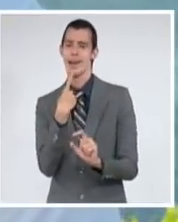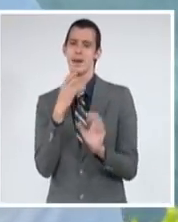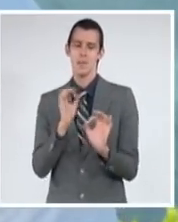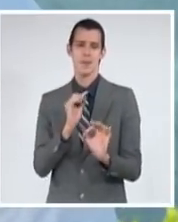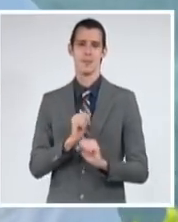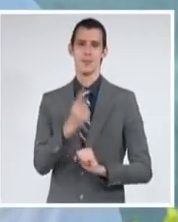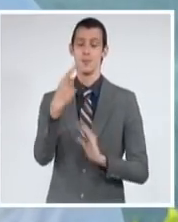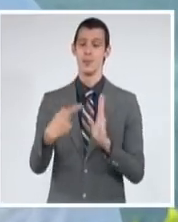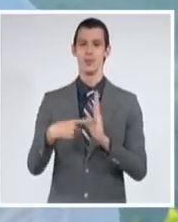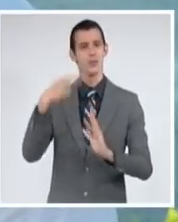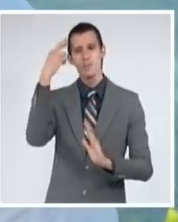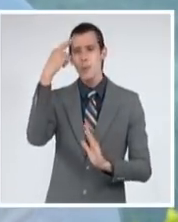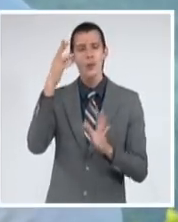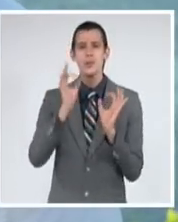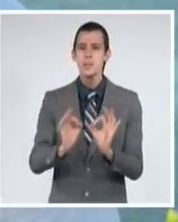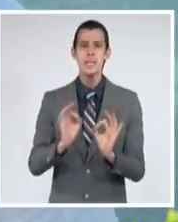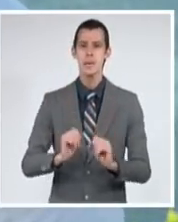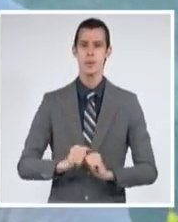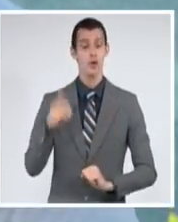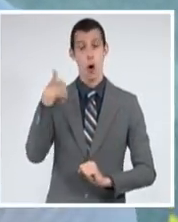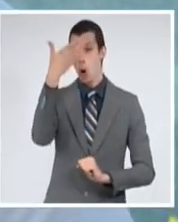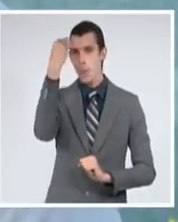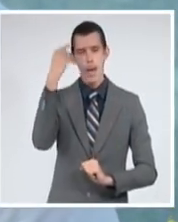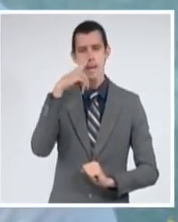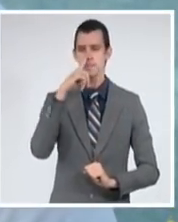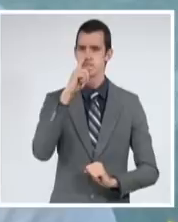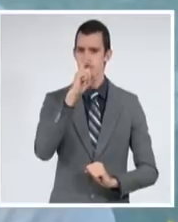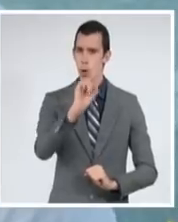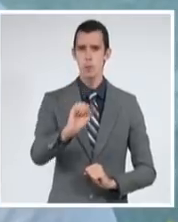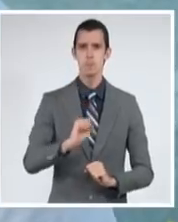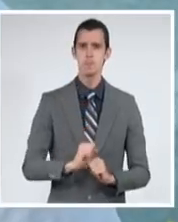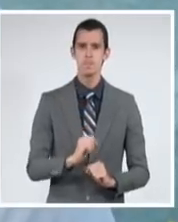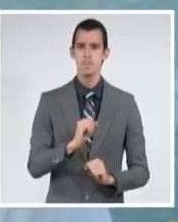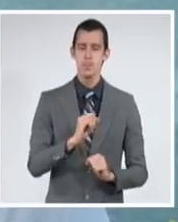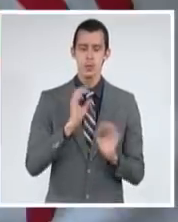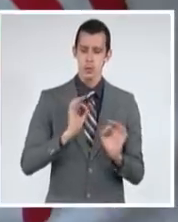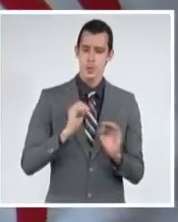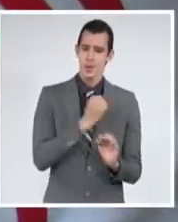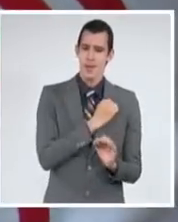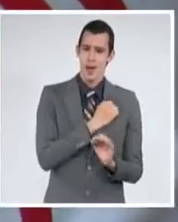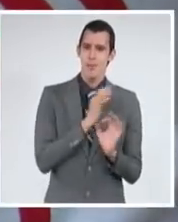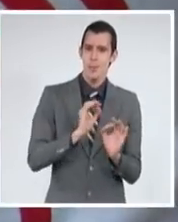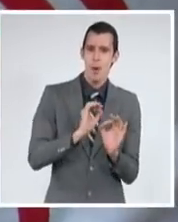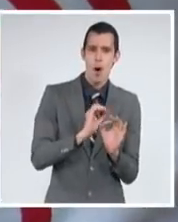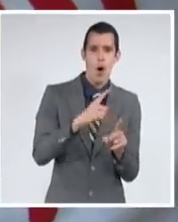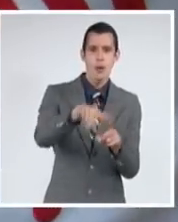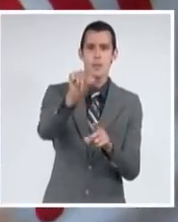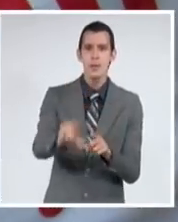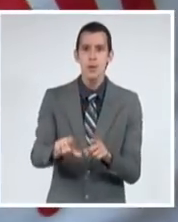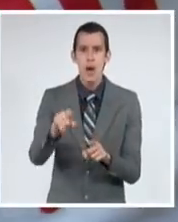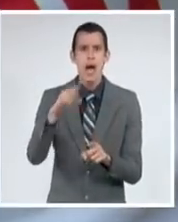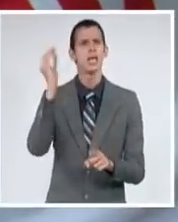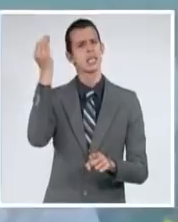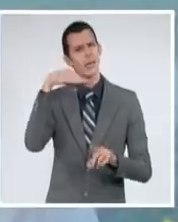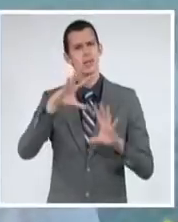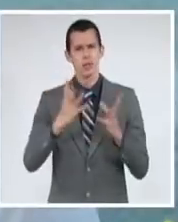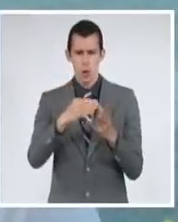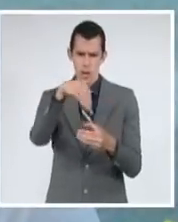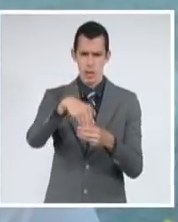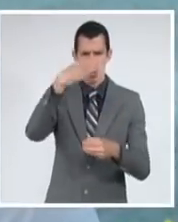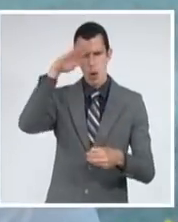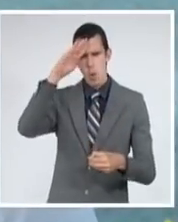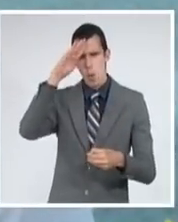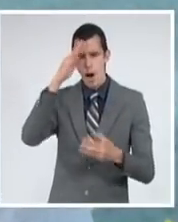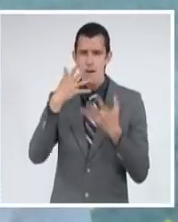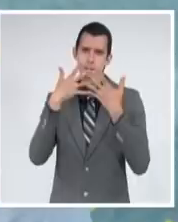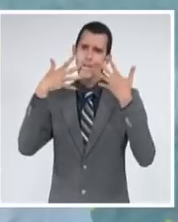Quiero mostrar la belleza de eso que me dieron toda esa gente. Yo me quedé solo cuando tenía 15